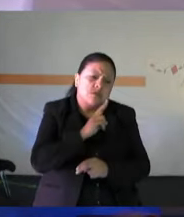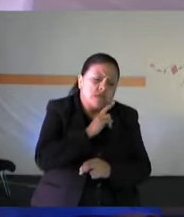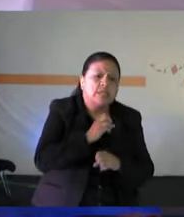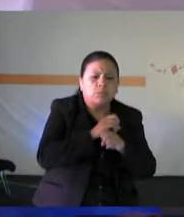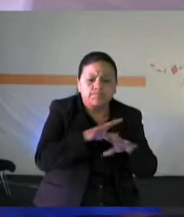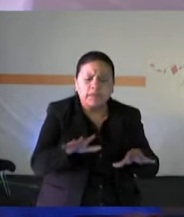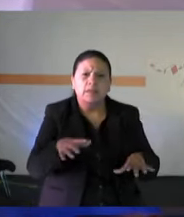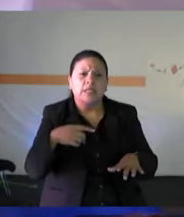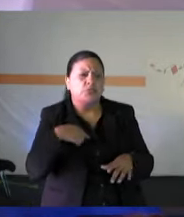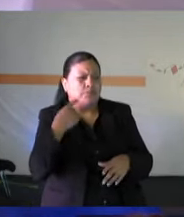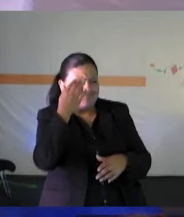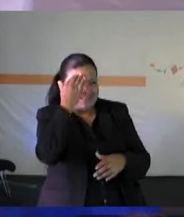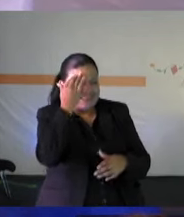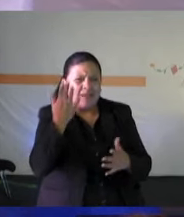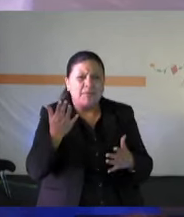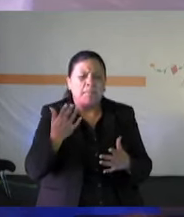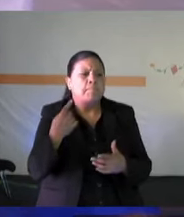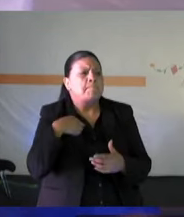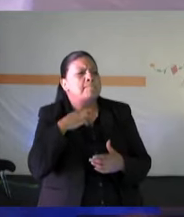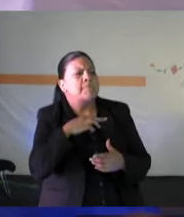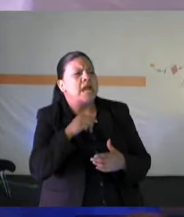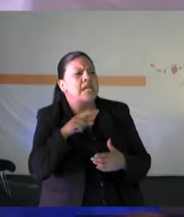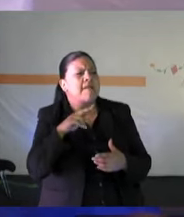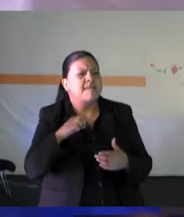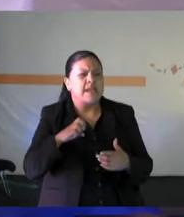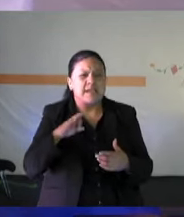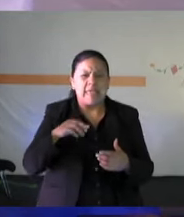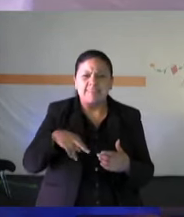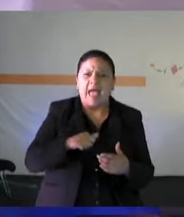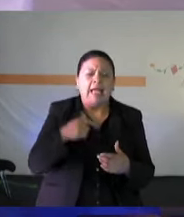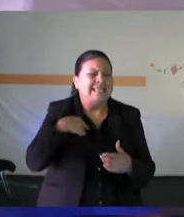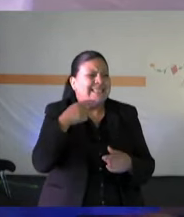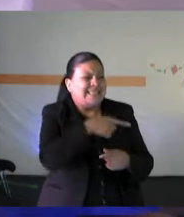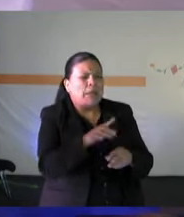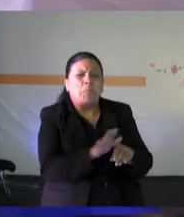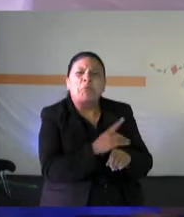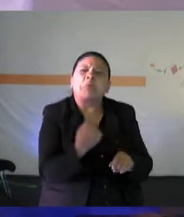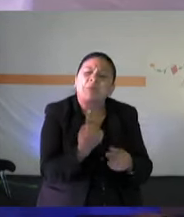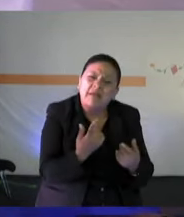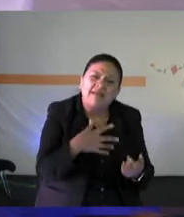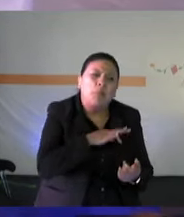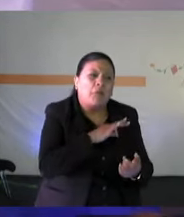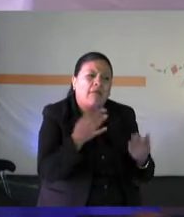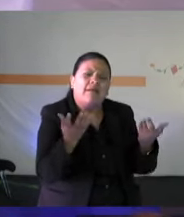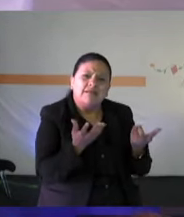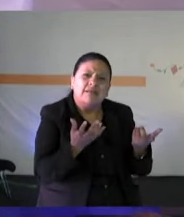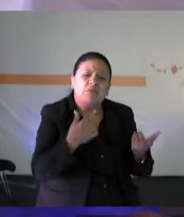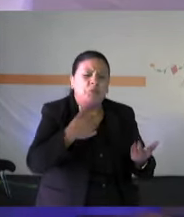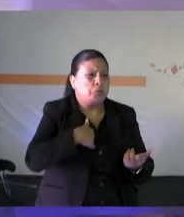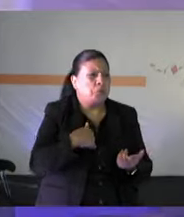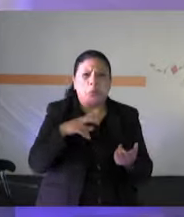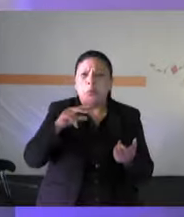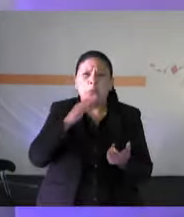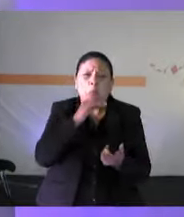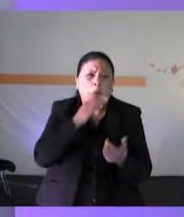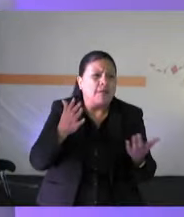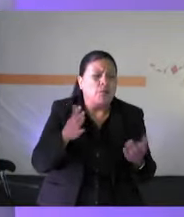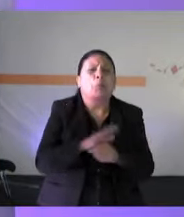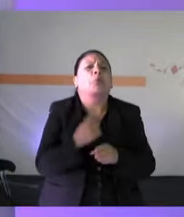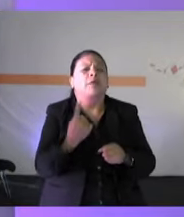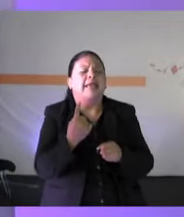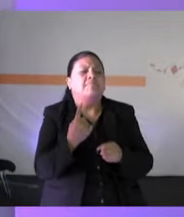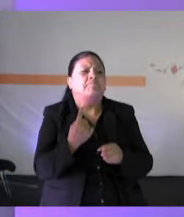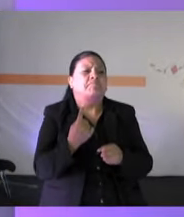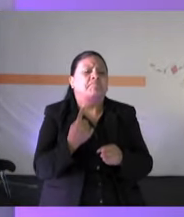Fernanda puede decir, y también hago horror, y chinguen a su madre, y lo hizo, y yo, ¿por qué no lo puedo hacer, no? Y ahí eso hice.